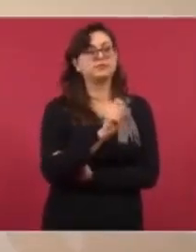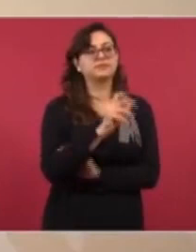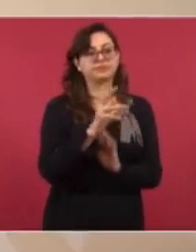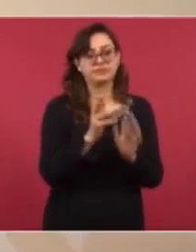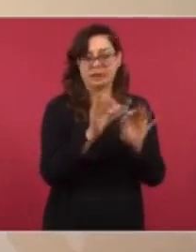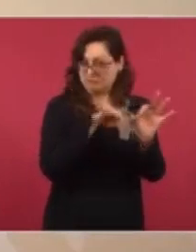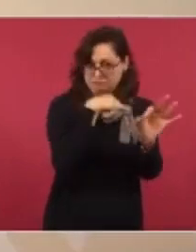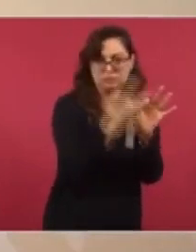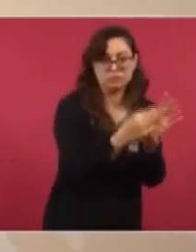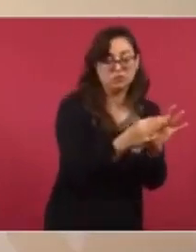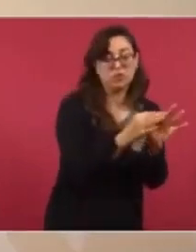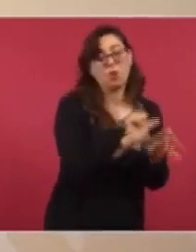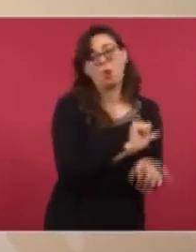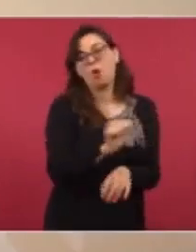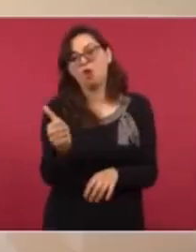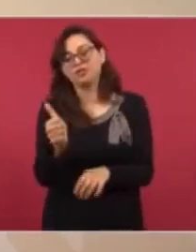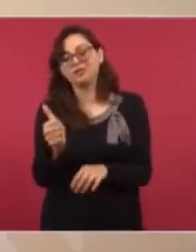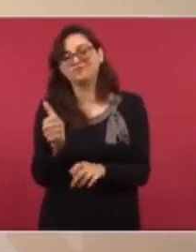proceso,